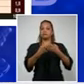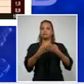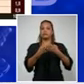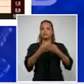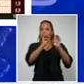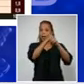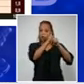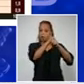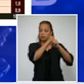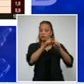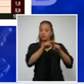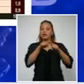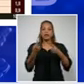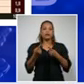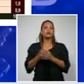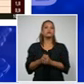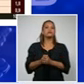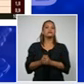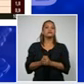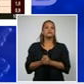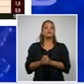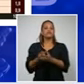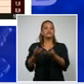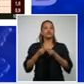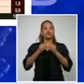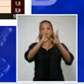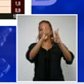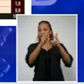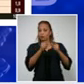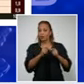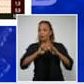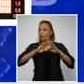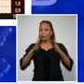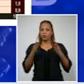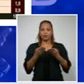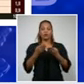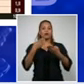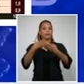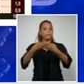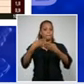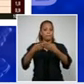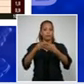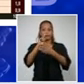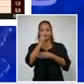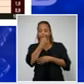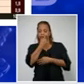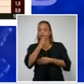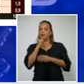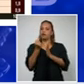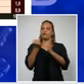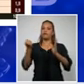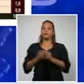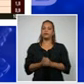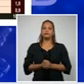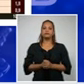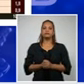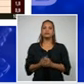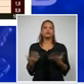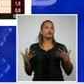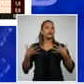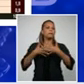lo que permitió el número de muestras que se analizaron y los casos diagnosticados. Y va en correspondencia con